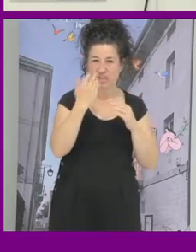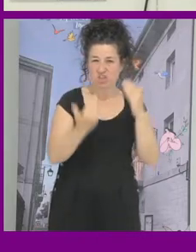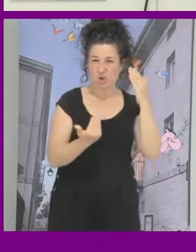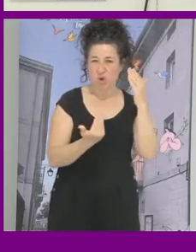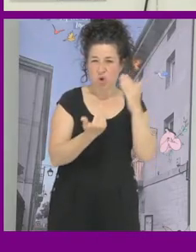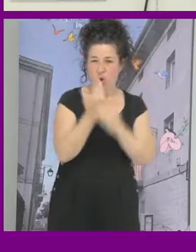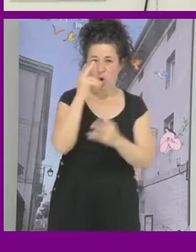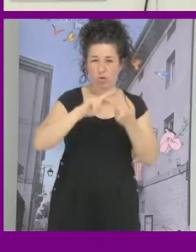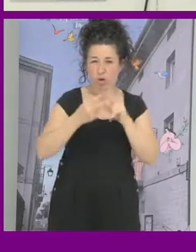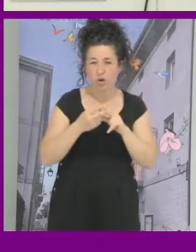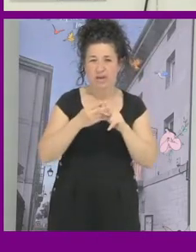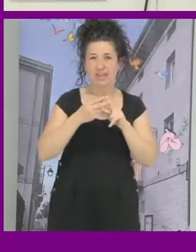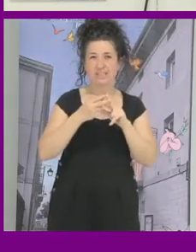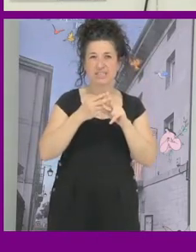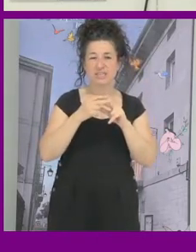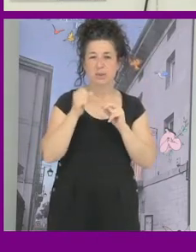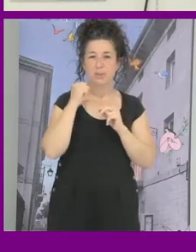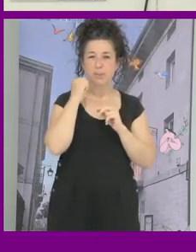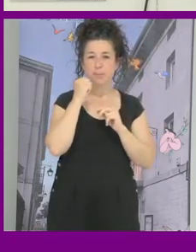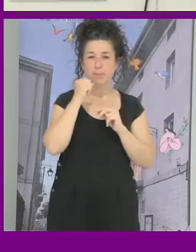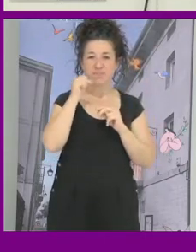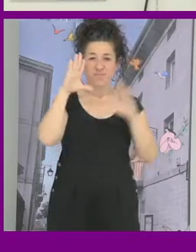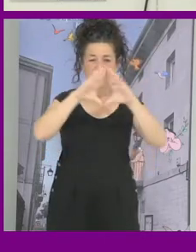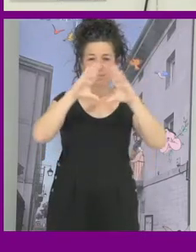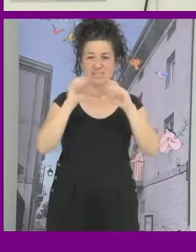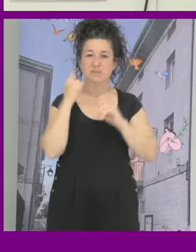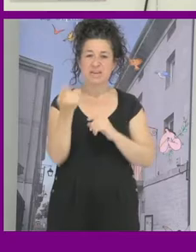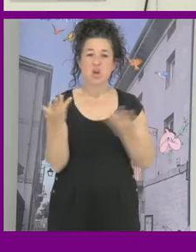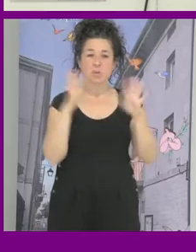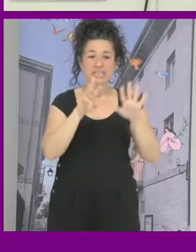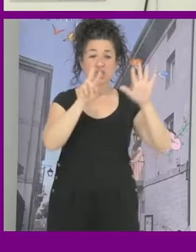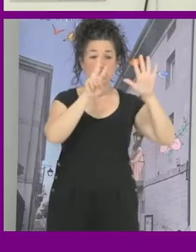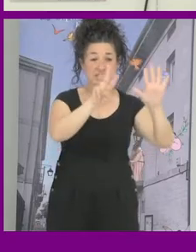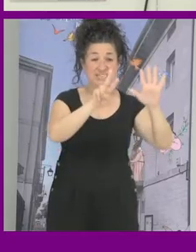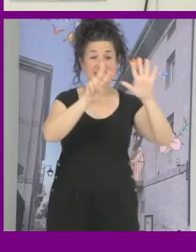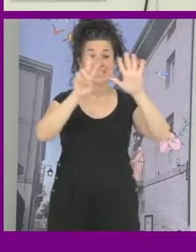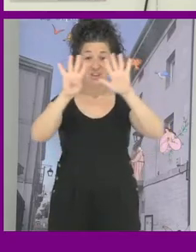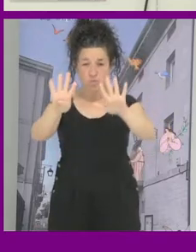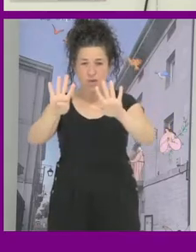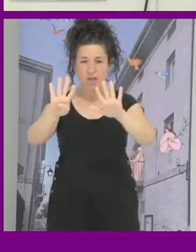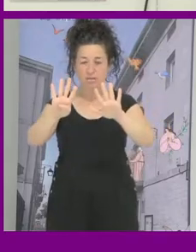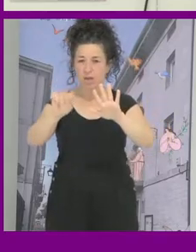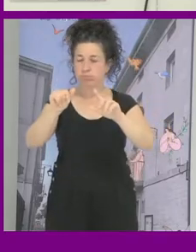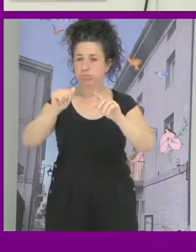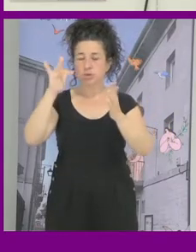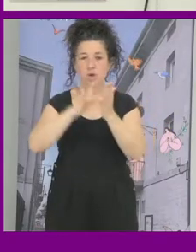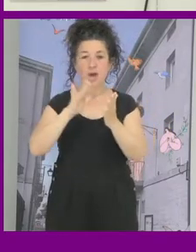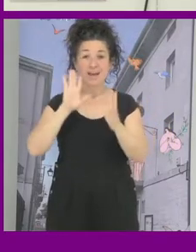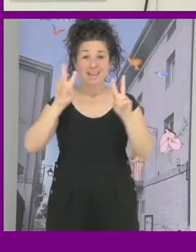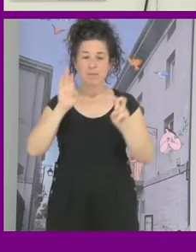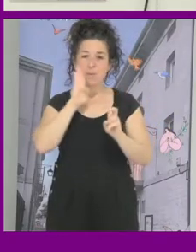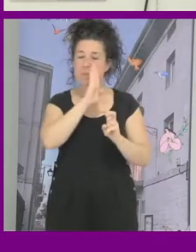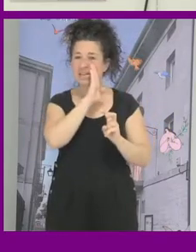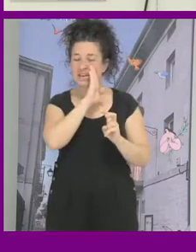1900 1979an ospatu zirenak, ba, hori amatasunaren eztabaida oso bortitza izan zela eta bueno,